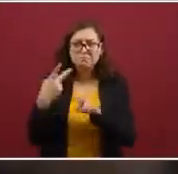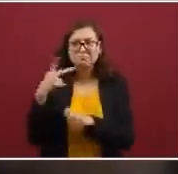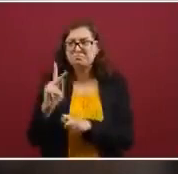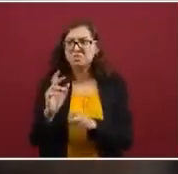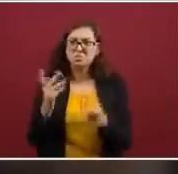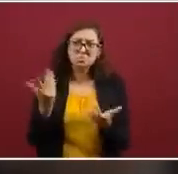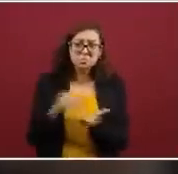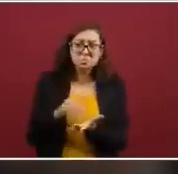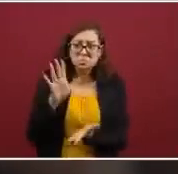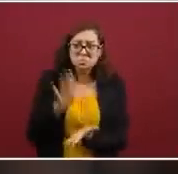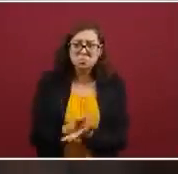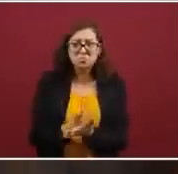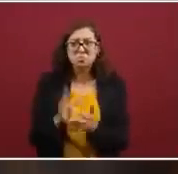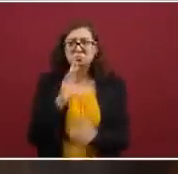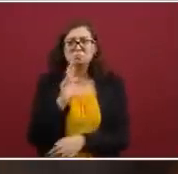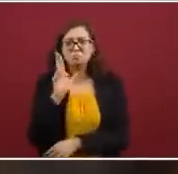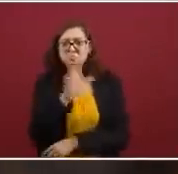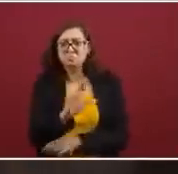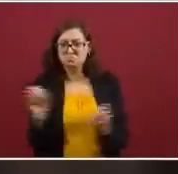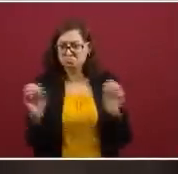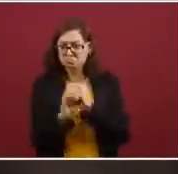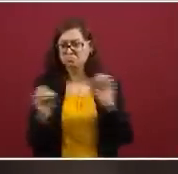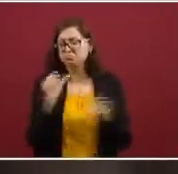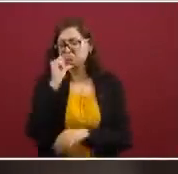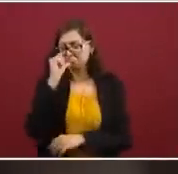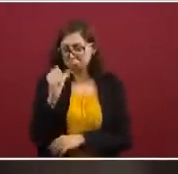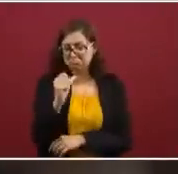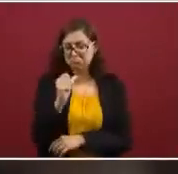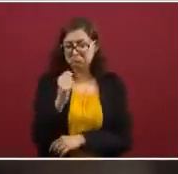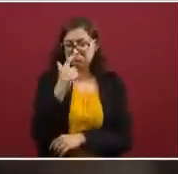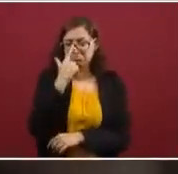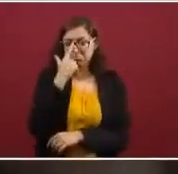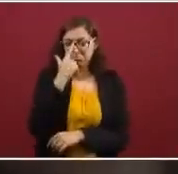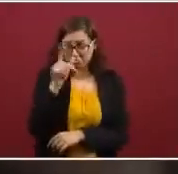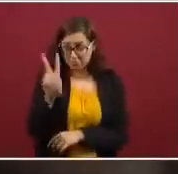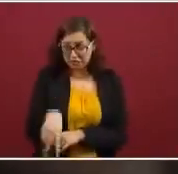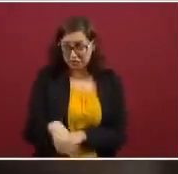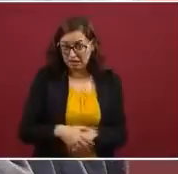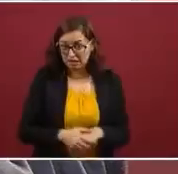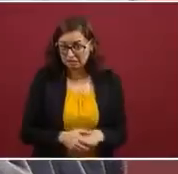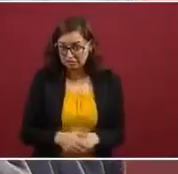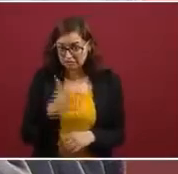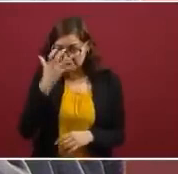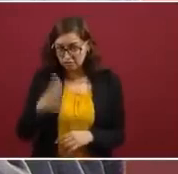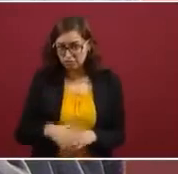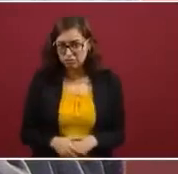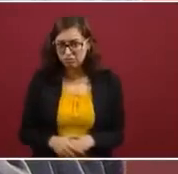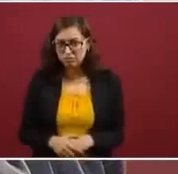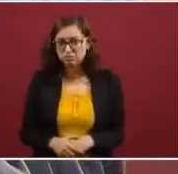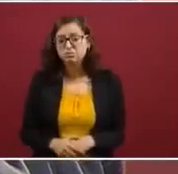dado una respuesta, saber si esto es cierto. Y bueno,